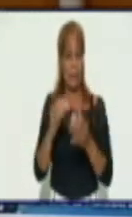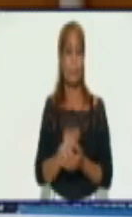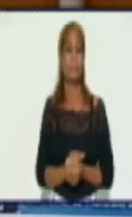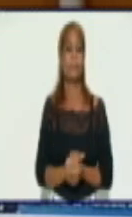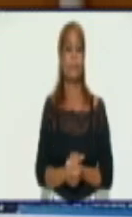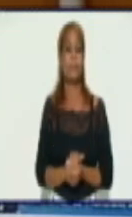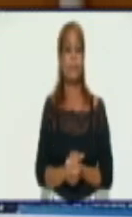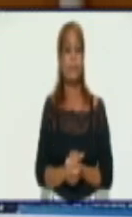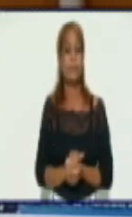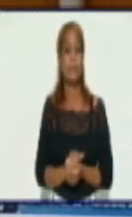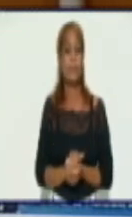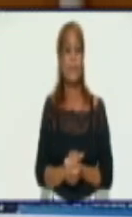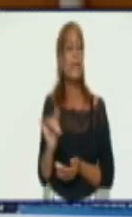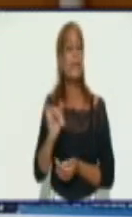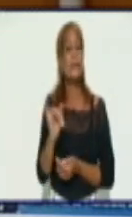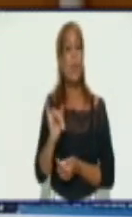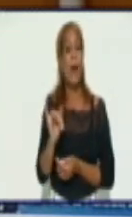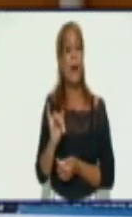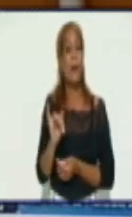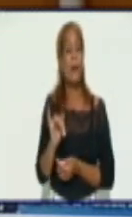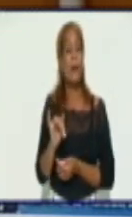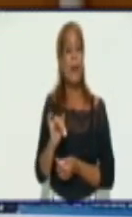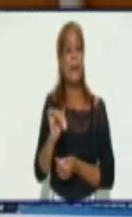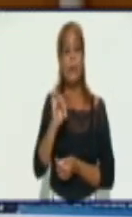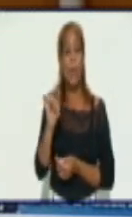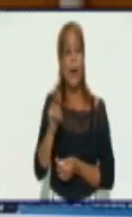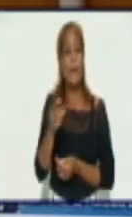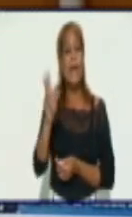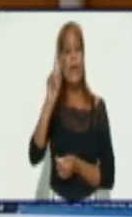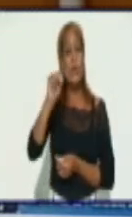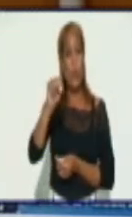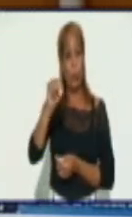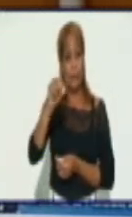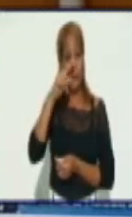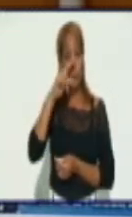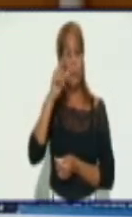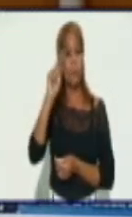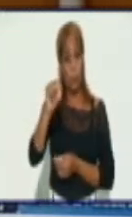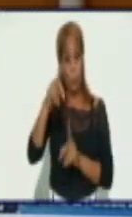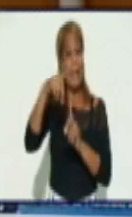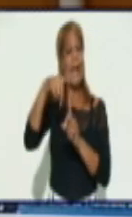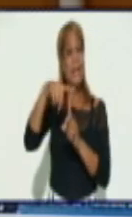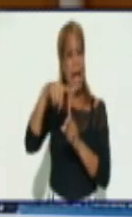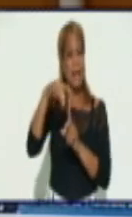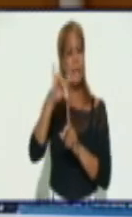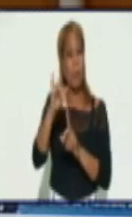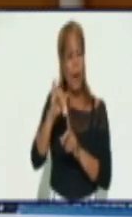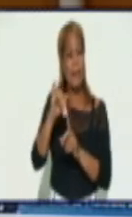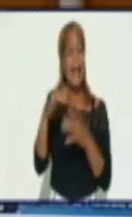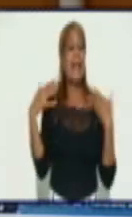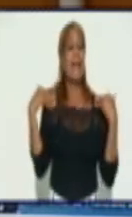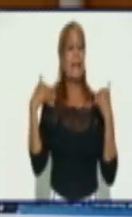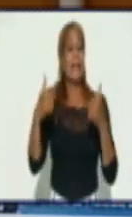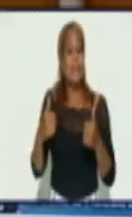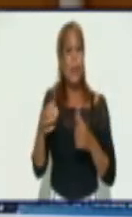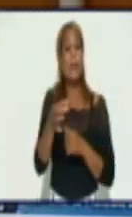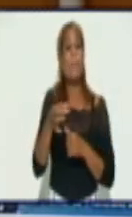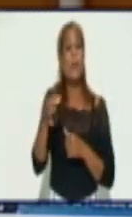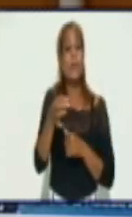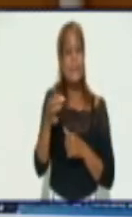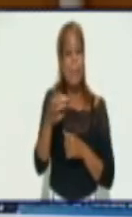pero ello para ello los notarios se mantendrán localizables las direcciones municipales de trabajo y